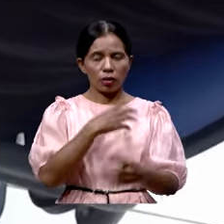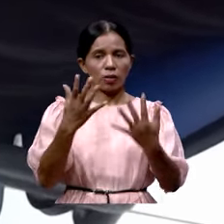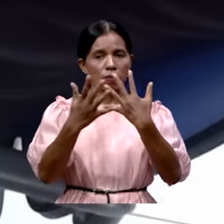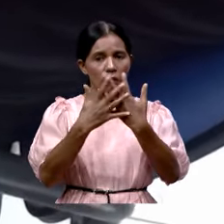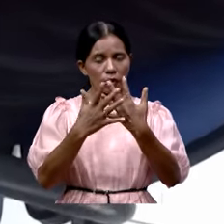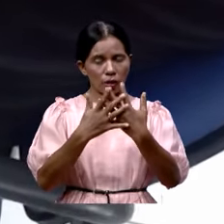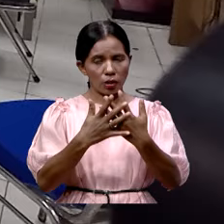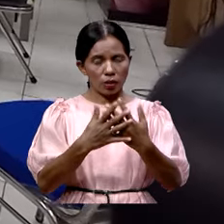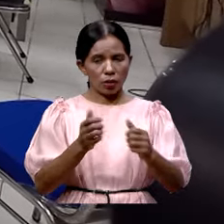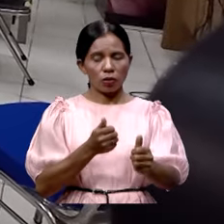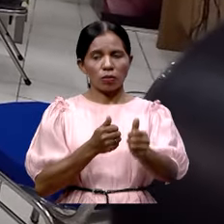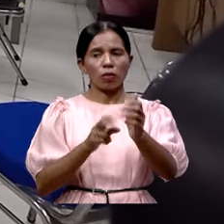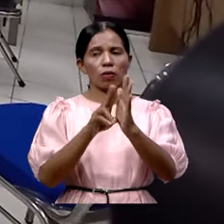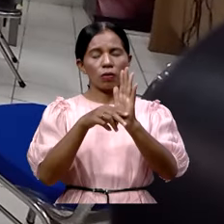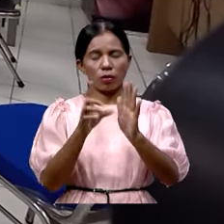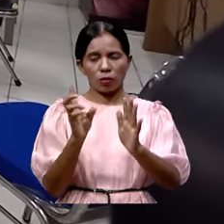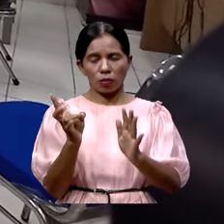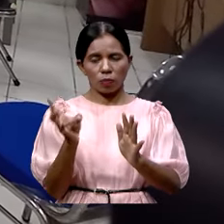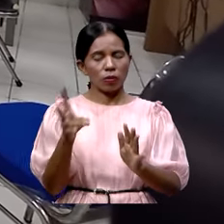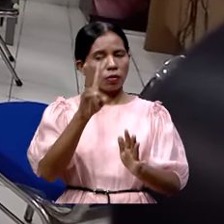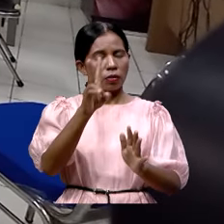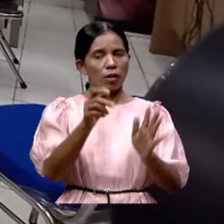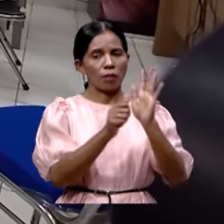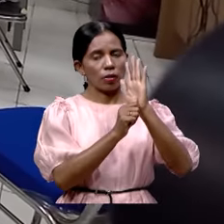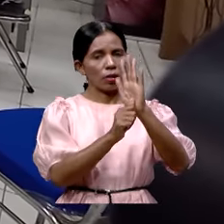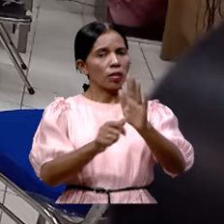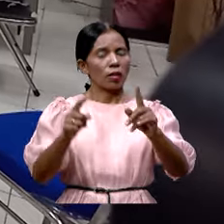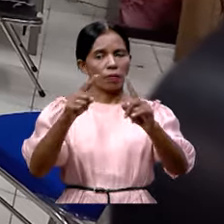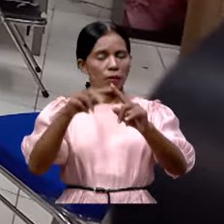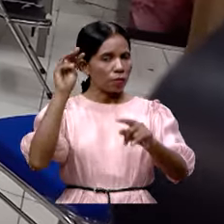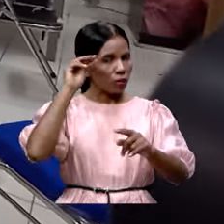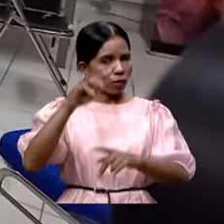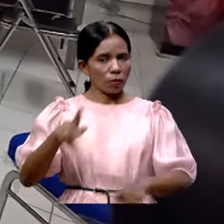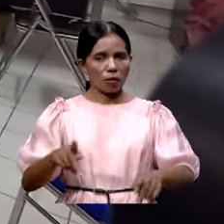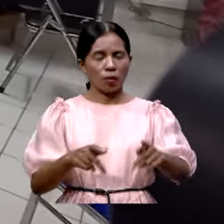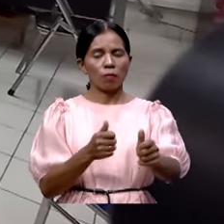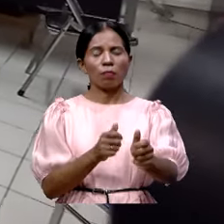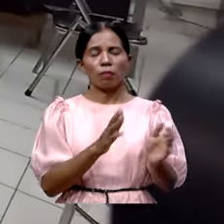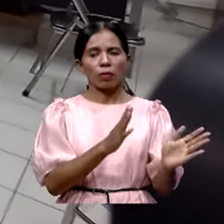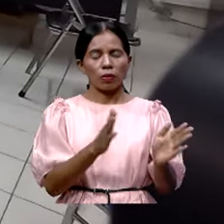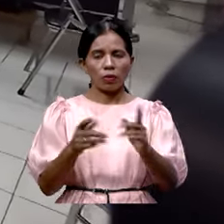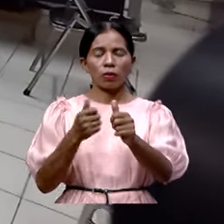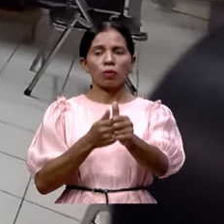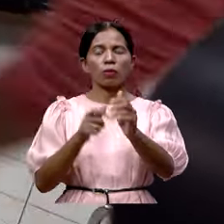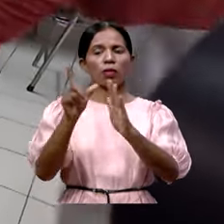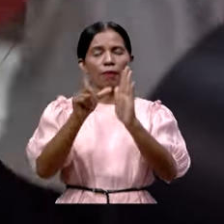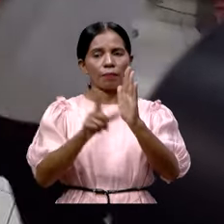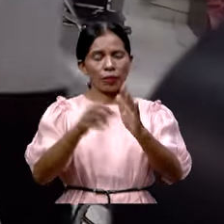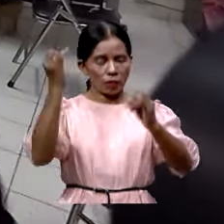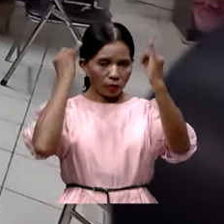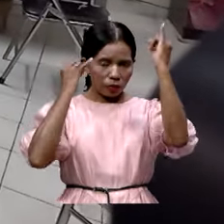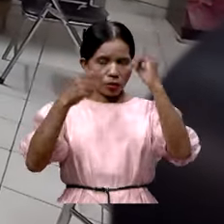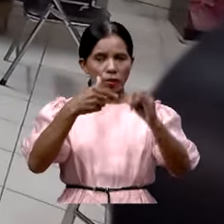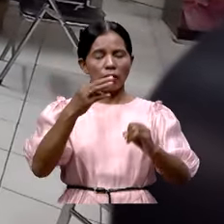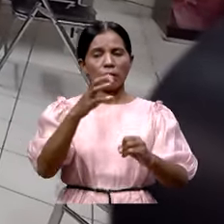Dili, hori kumpri oras itu nolori sinrua, molok apresenta ba Ministeru Publiku, hori prosesa tuir lei. Tuir informasaun nebe GMN